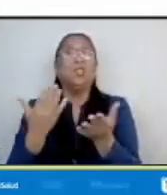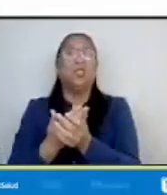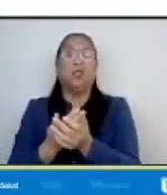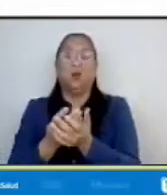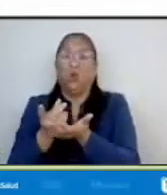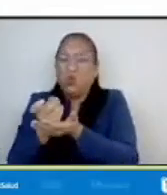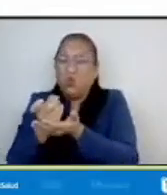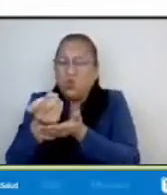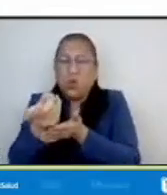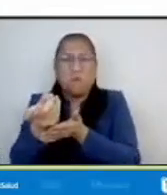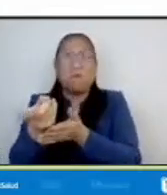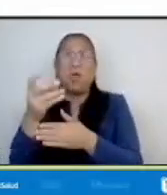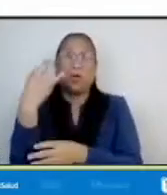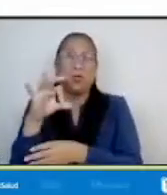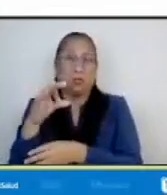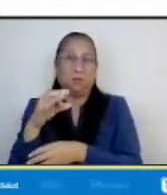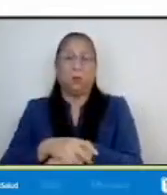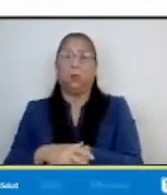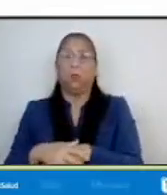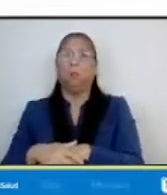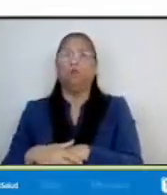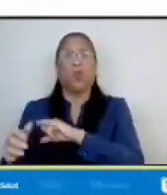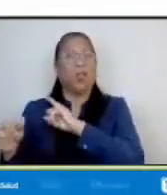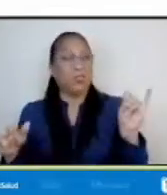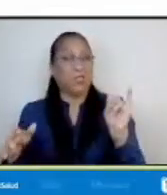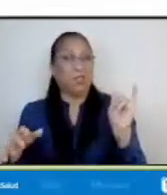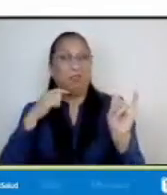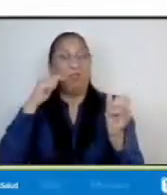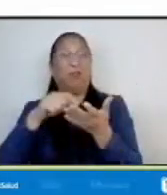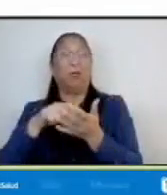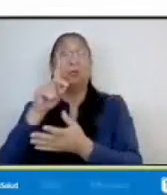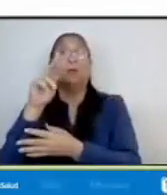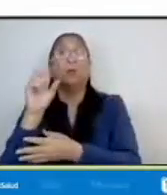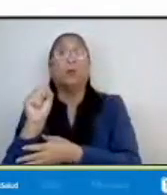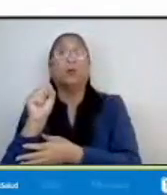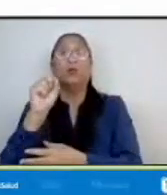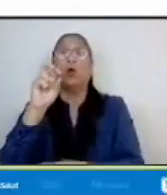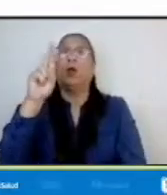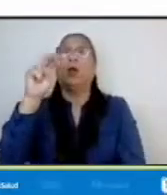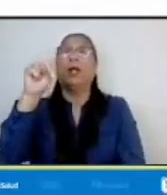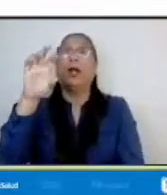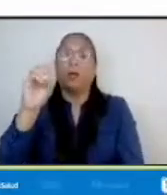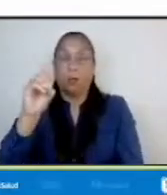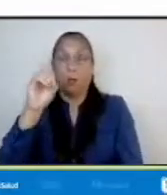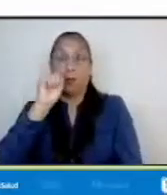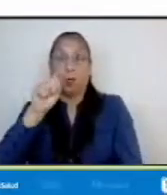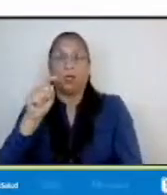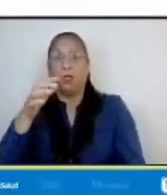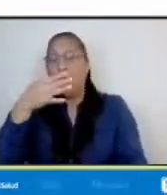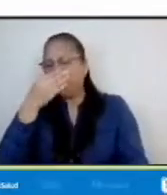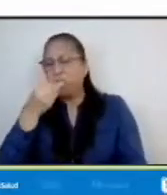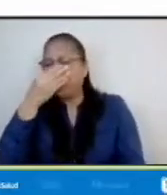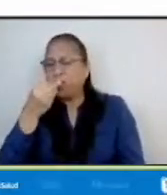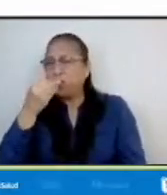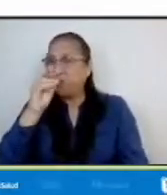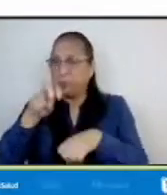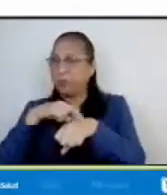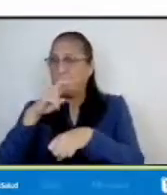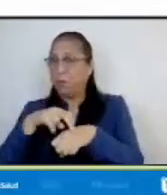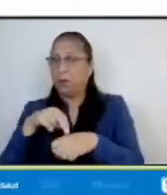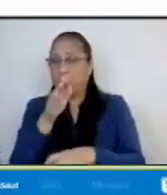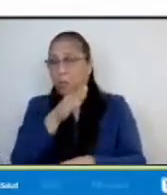comunes. A la mano izquierda tenemos lo que es el virus el rinovirus, que es el virus más común, resfriado común, y el derecho tenemos